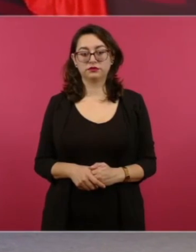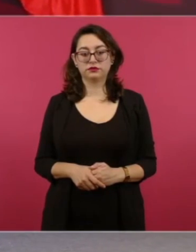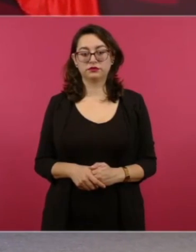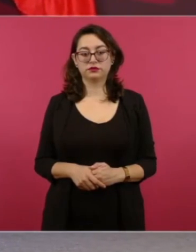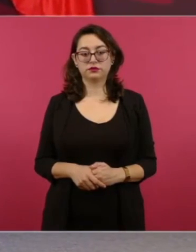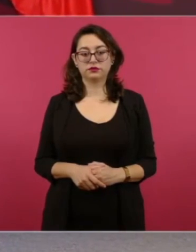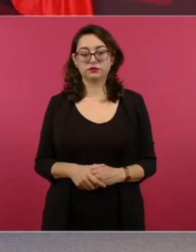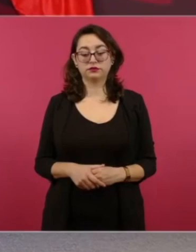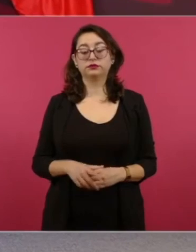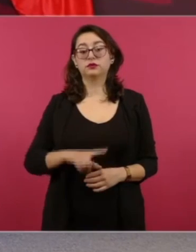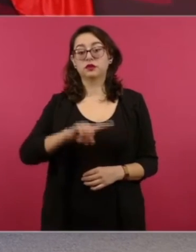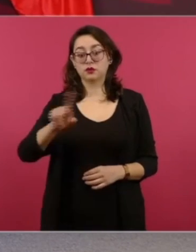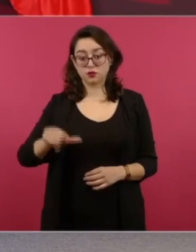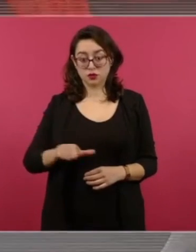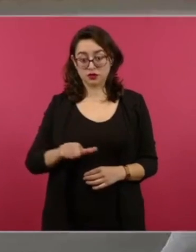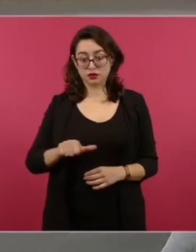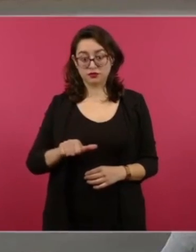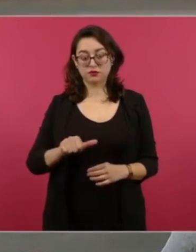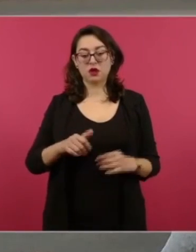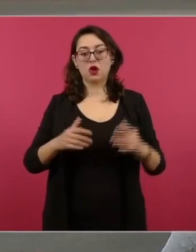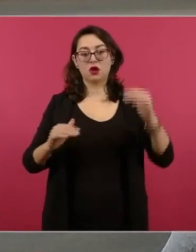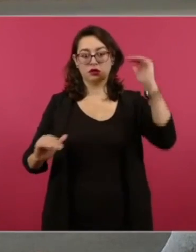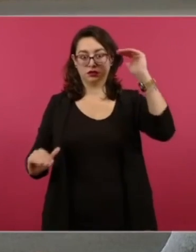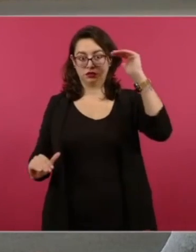Aquí es Calderón.